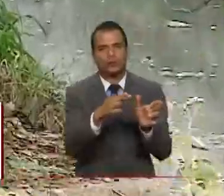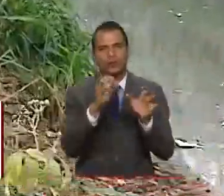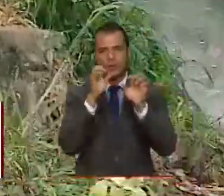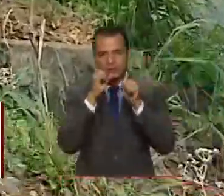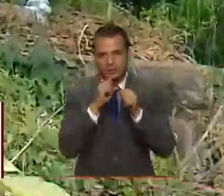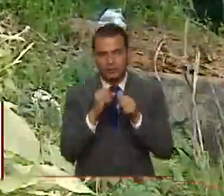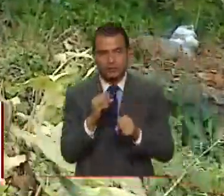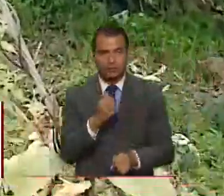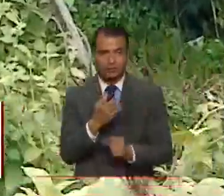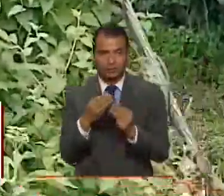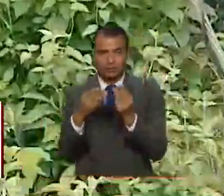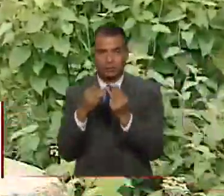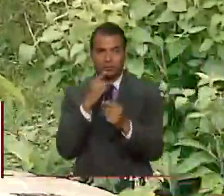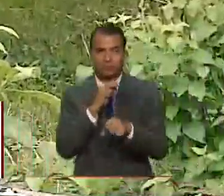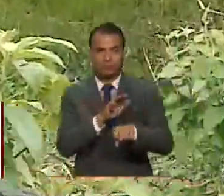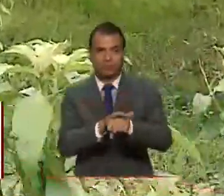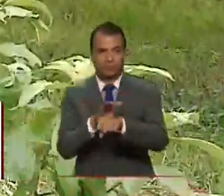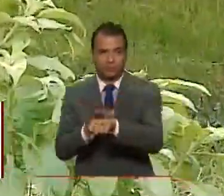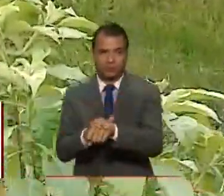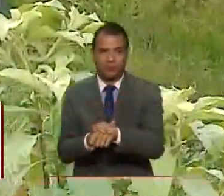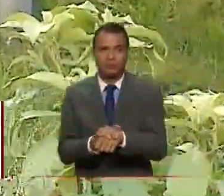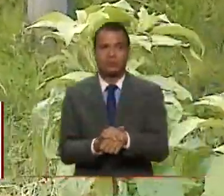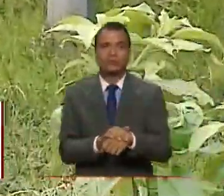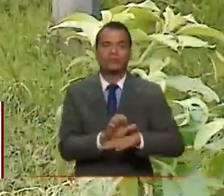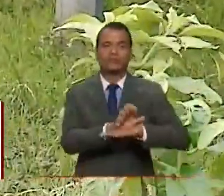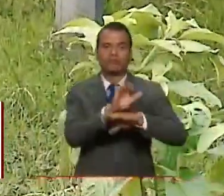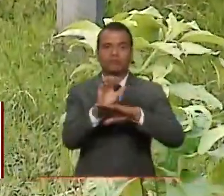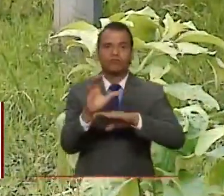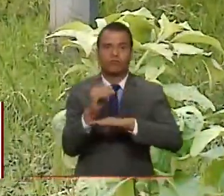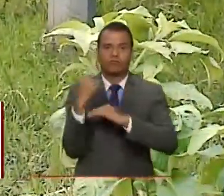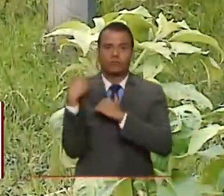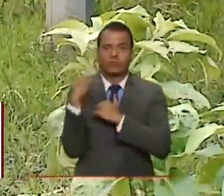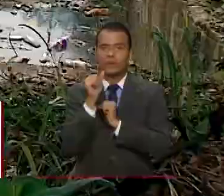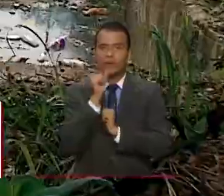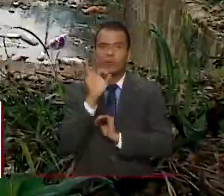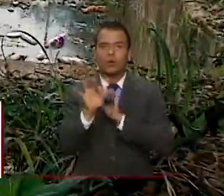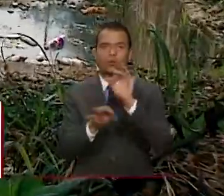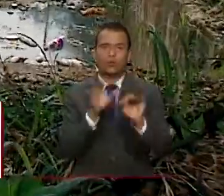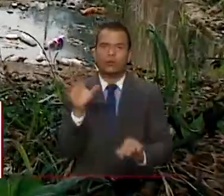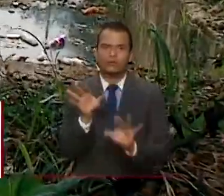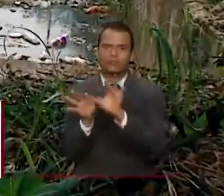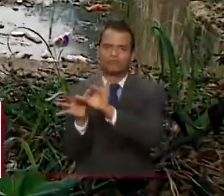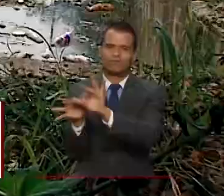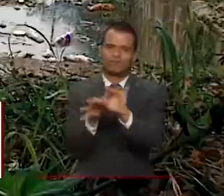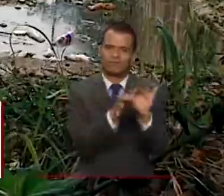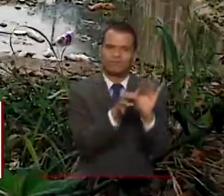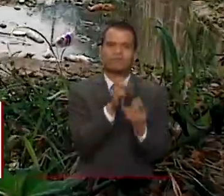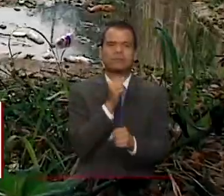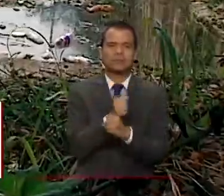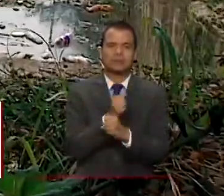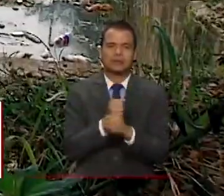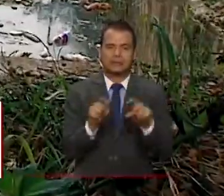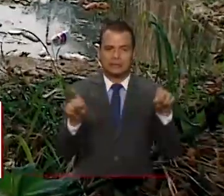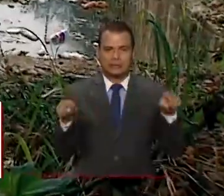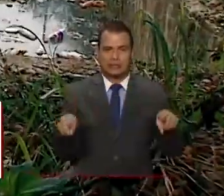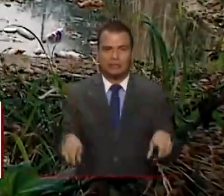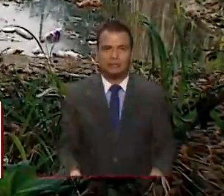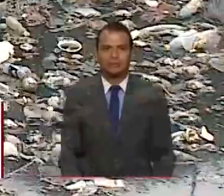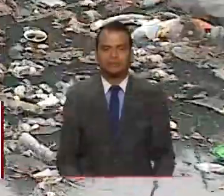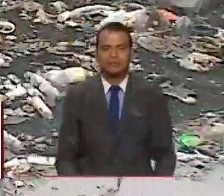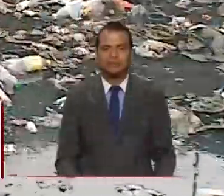las entidades responsables del cuidado del agua deben articularse de manera más permanente.